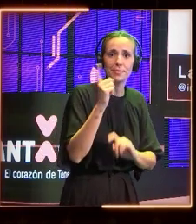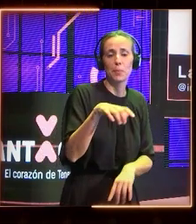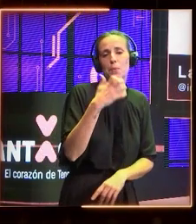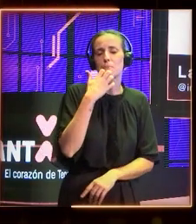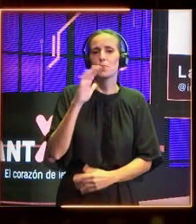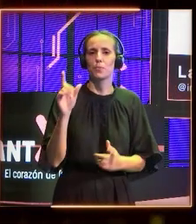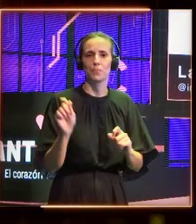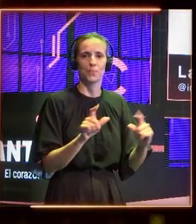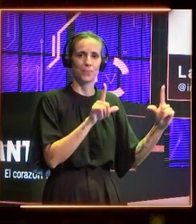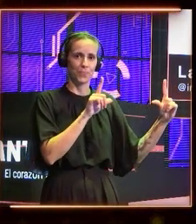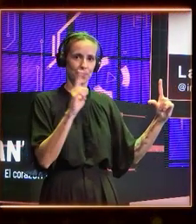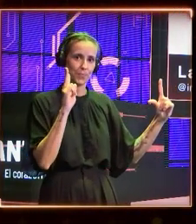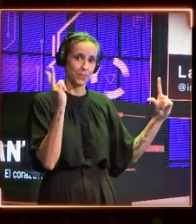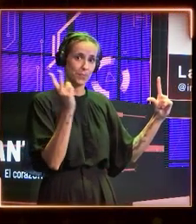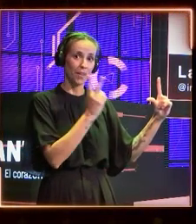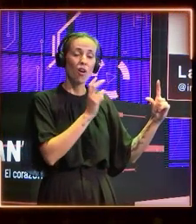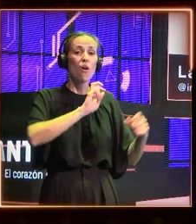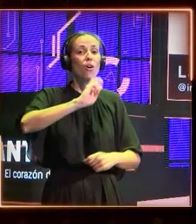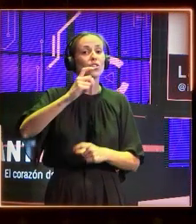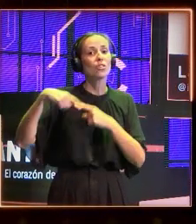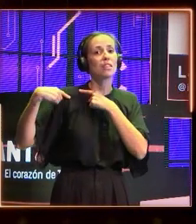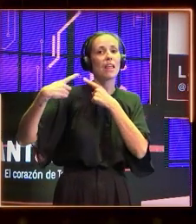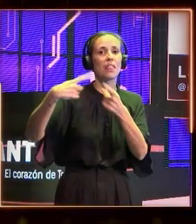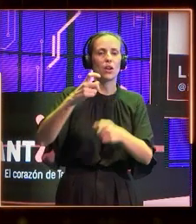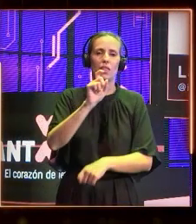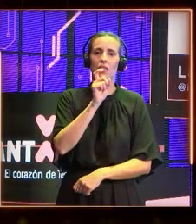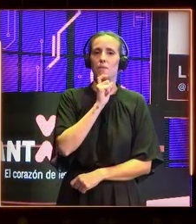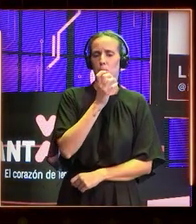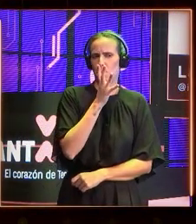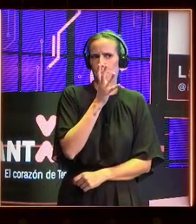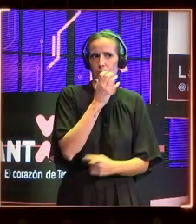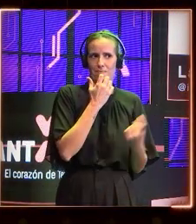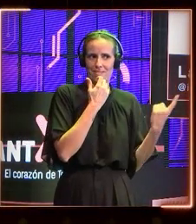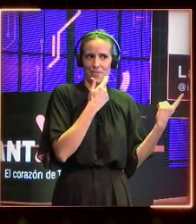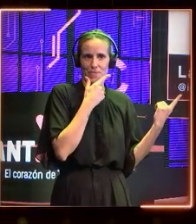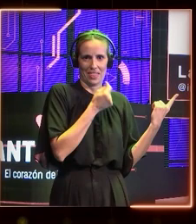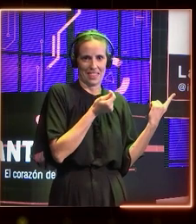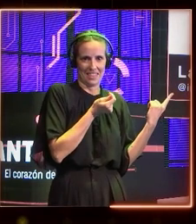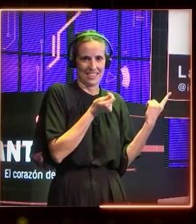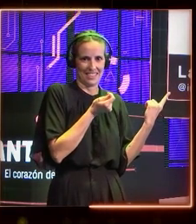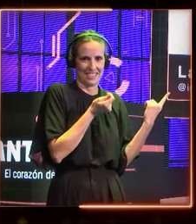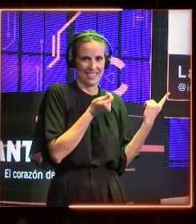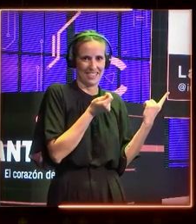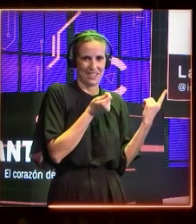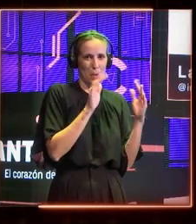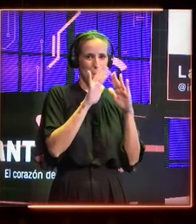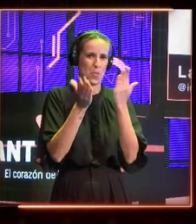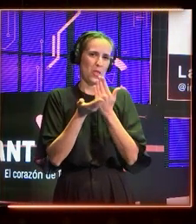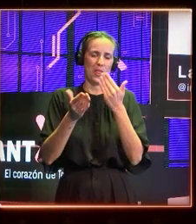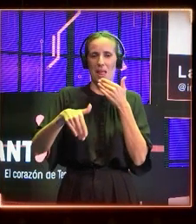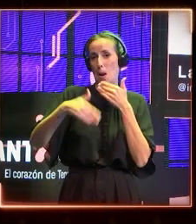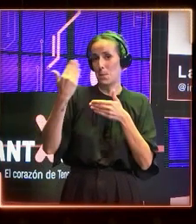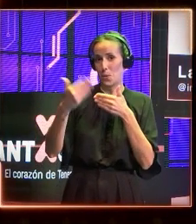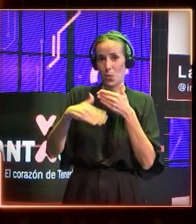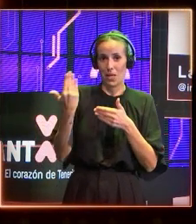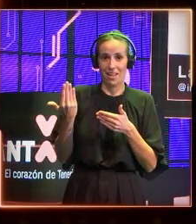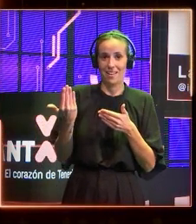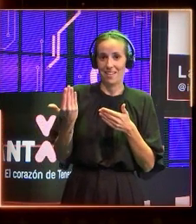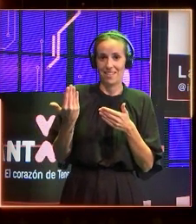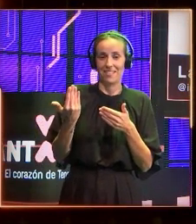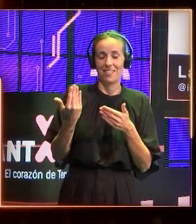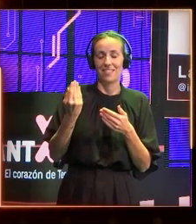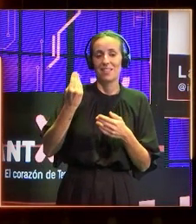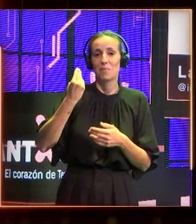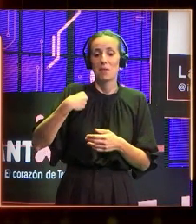ejemplo otro tradicional que que sería difícil este es fácil no el mundo de la moda Cómo acerca de